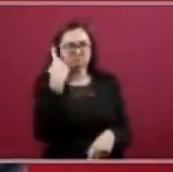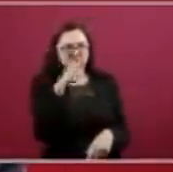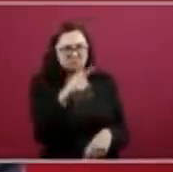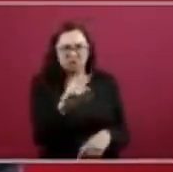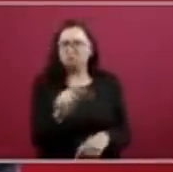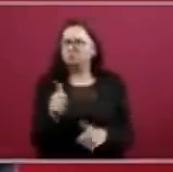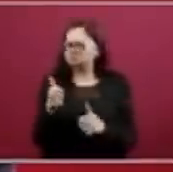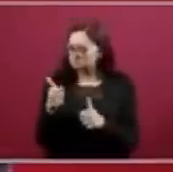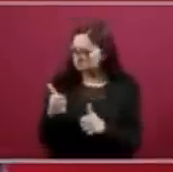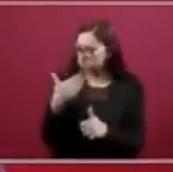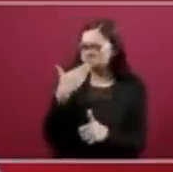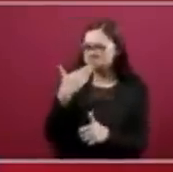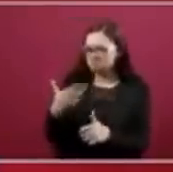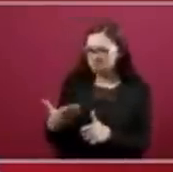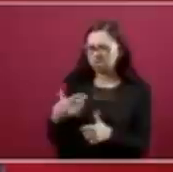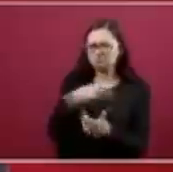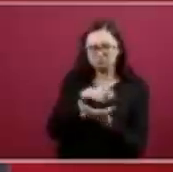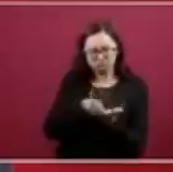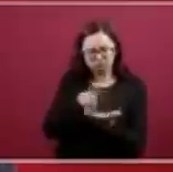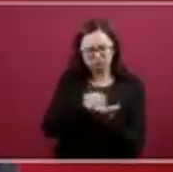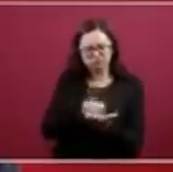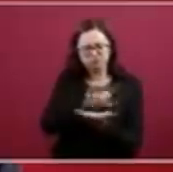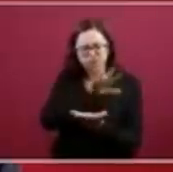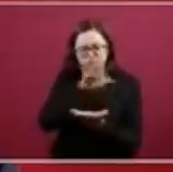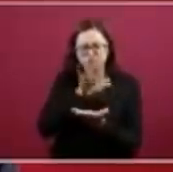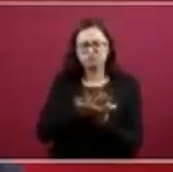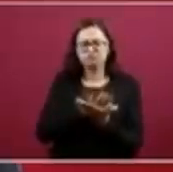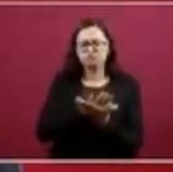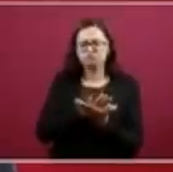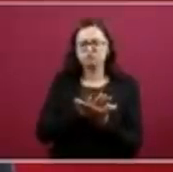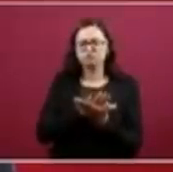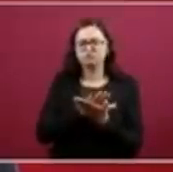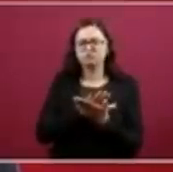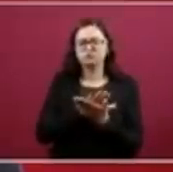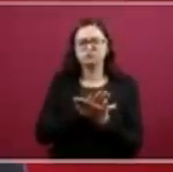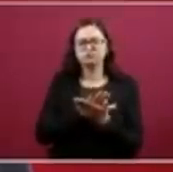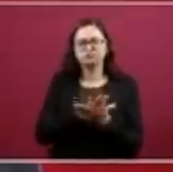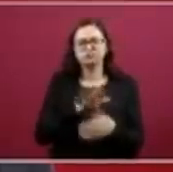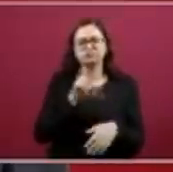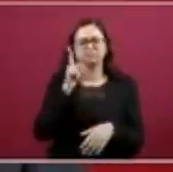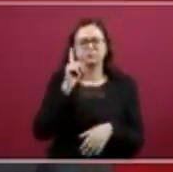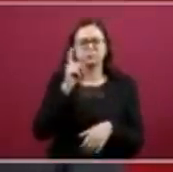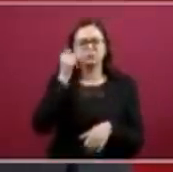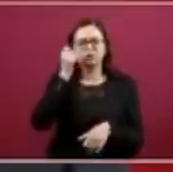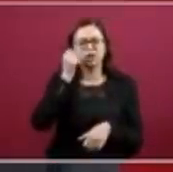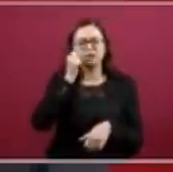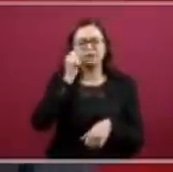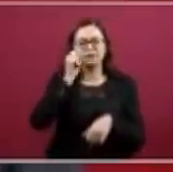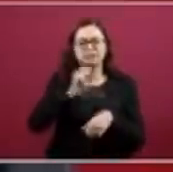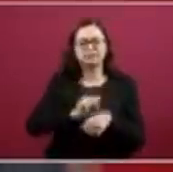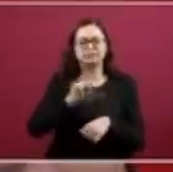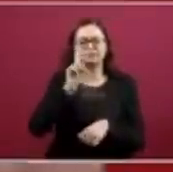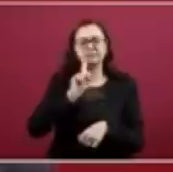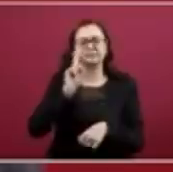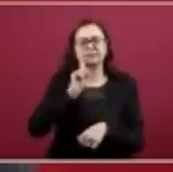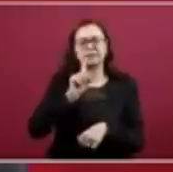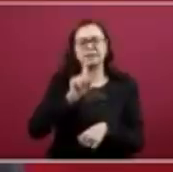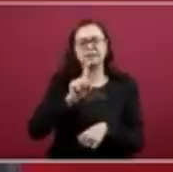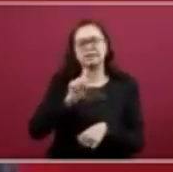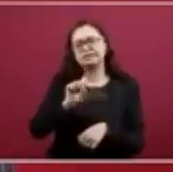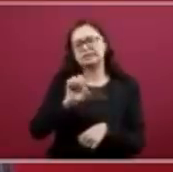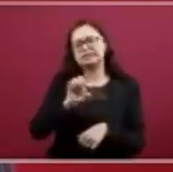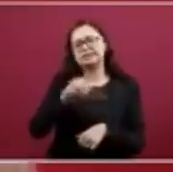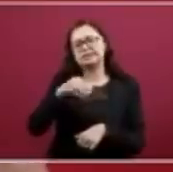se toma nota y le vamos a pedir a la Secretaría de Medio Ambiente que haga la